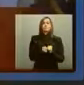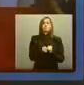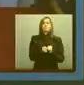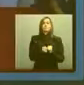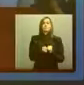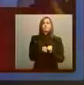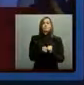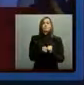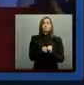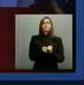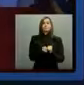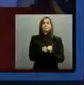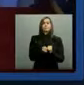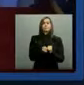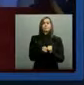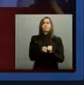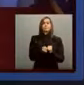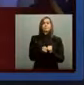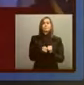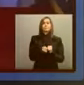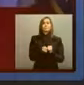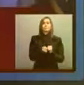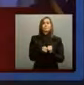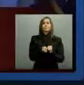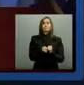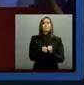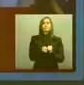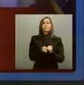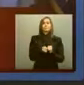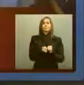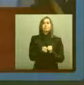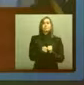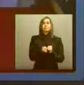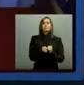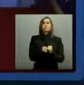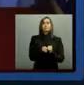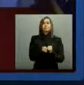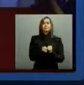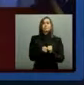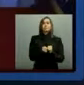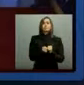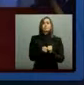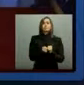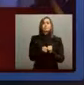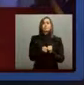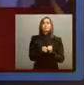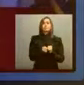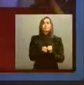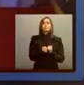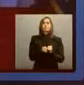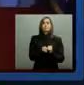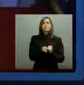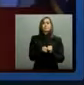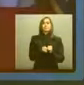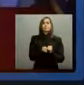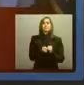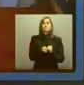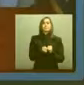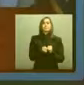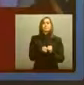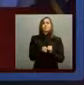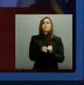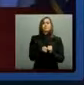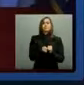sea un hombre baja nosotros necesitamos un gobierno que se la juegue